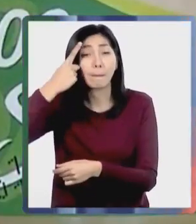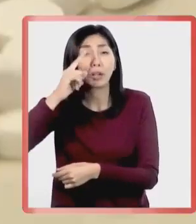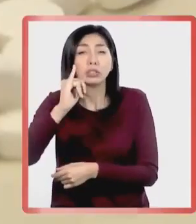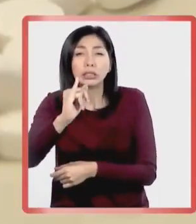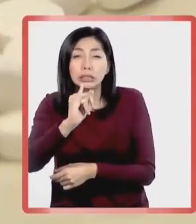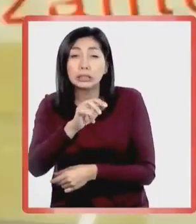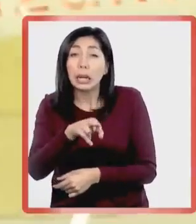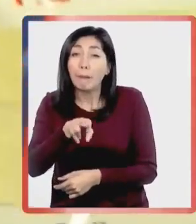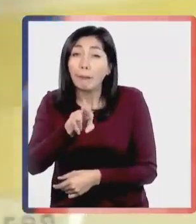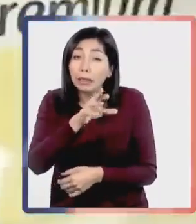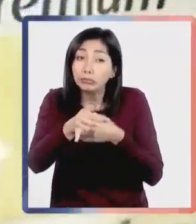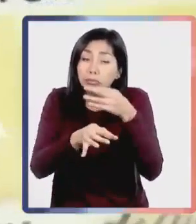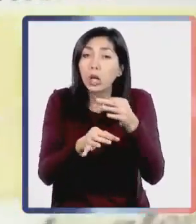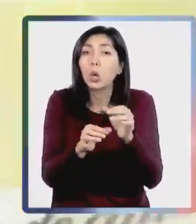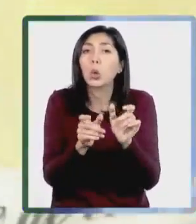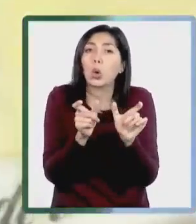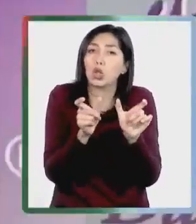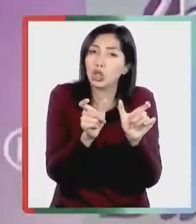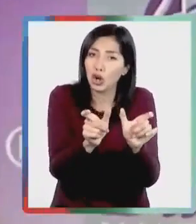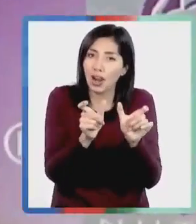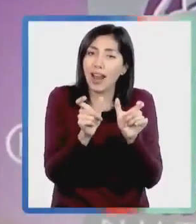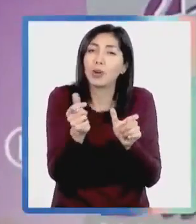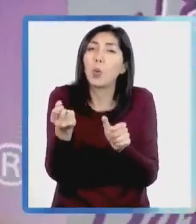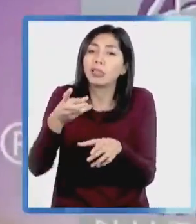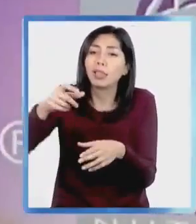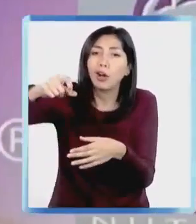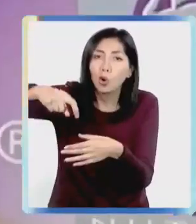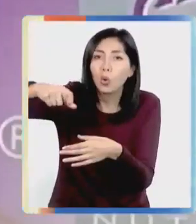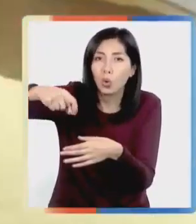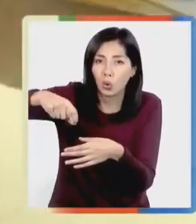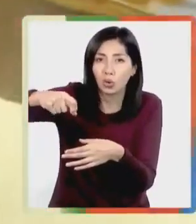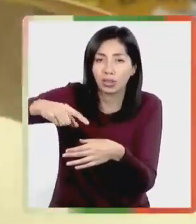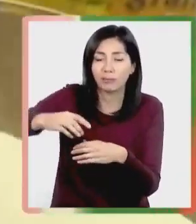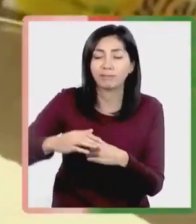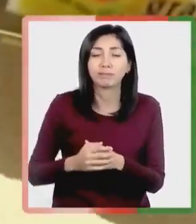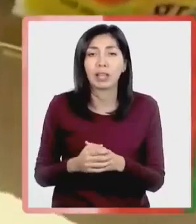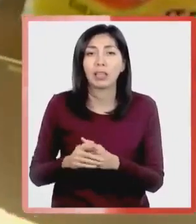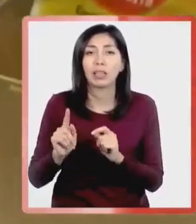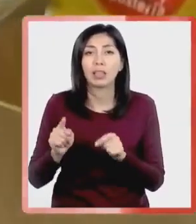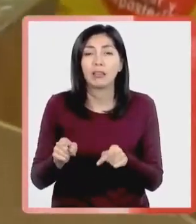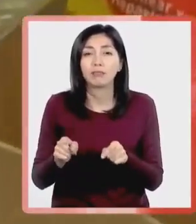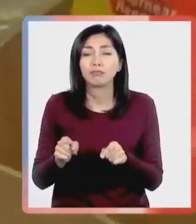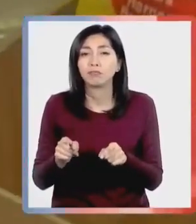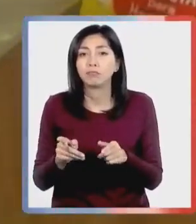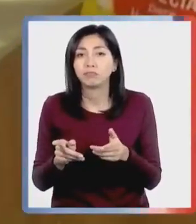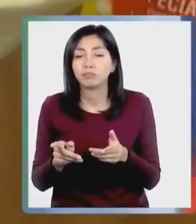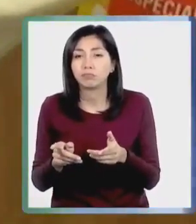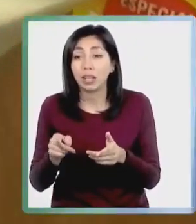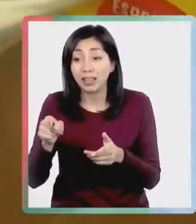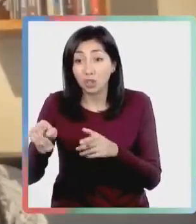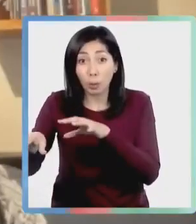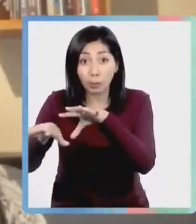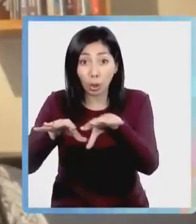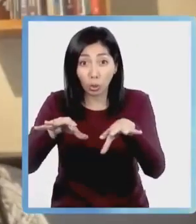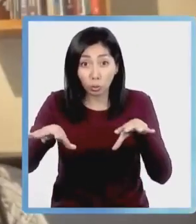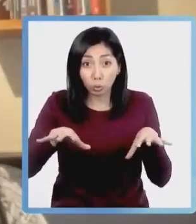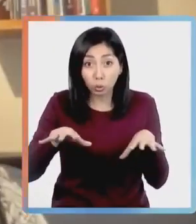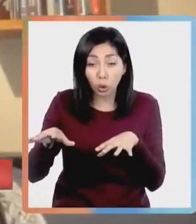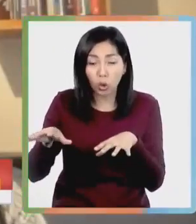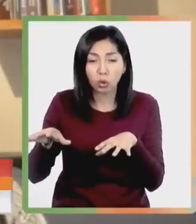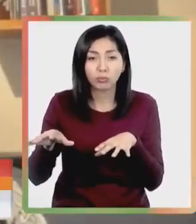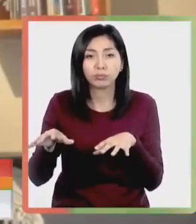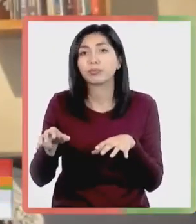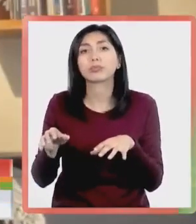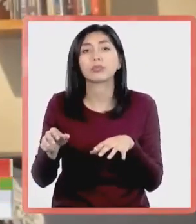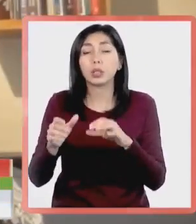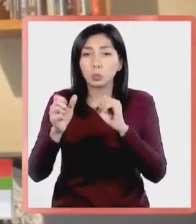que se insiste es en la dosis, en la ingesta diaria admisible, ¿ya? Que es la cantidad de estos